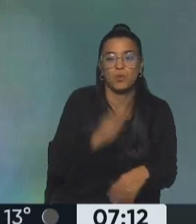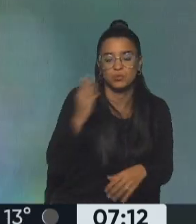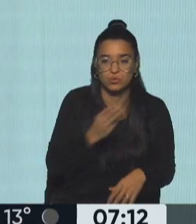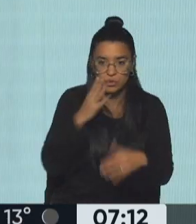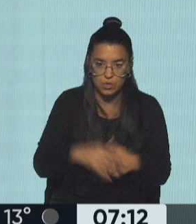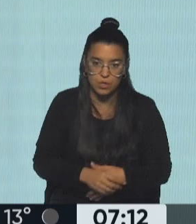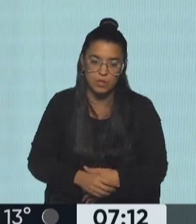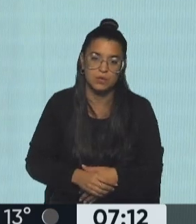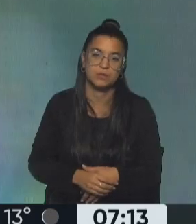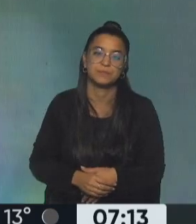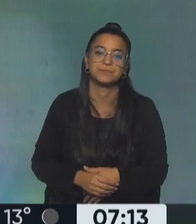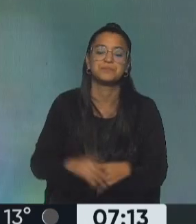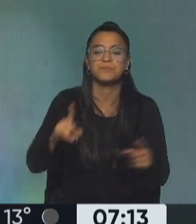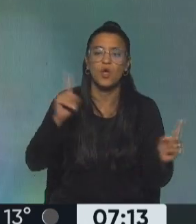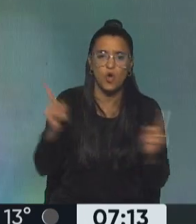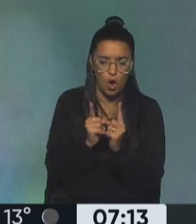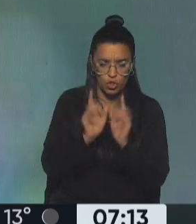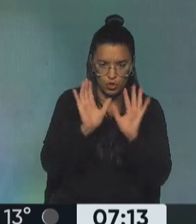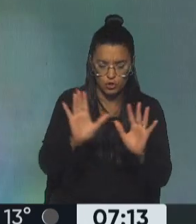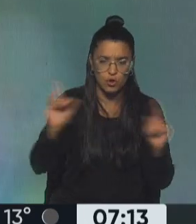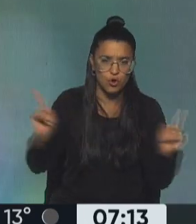restricción de dólares